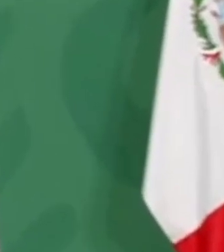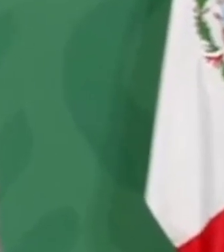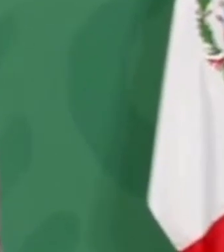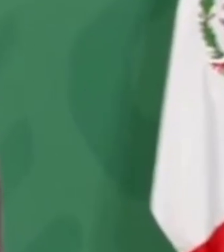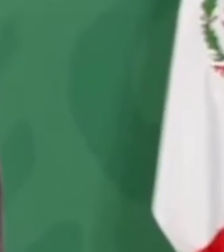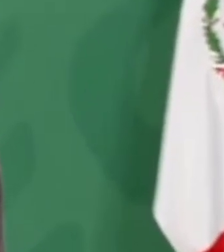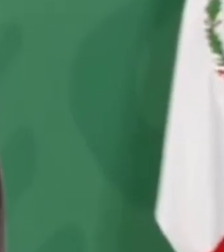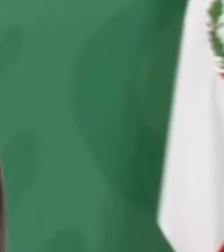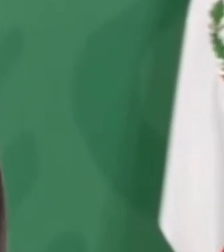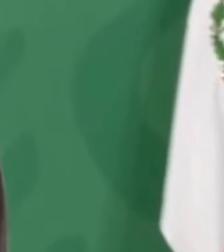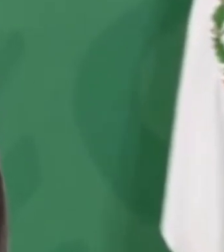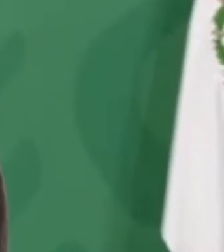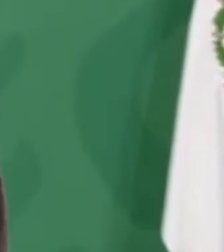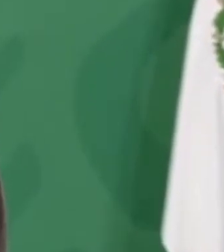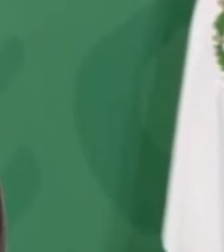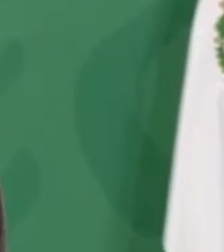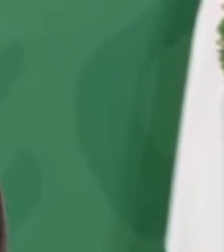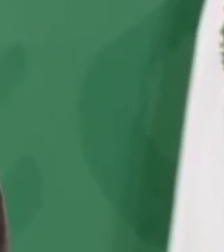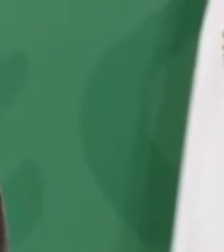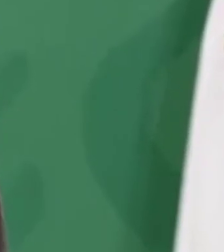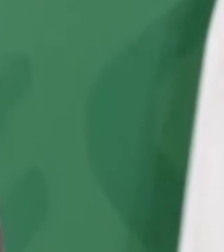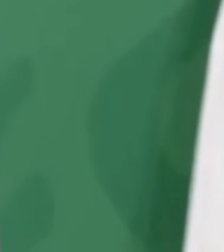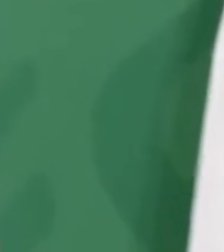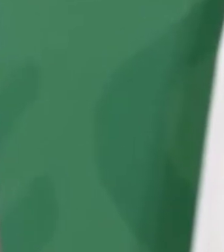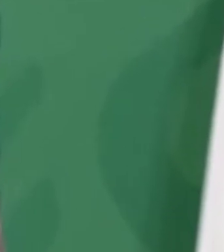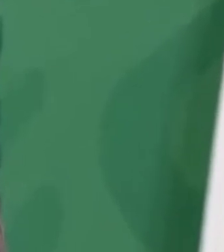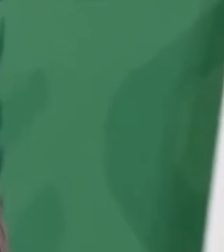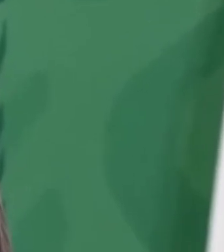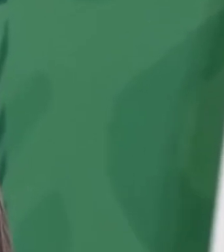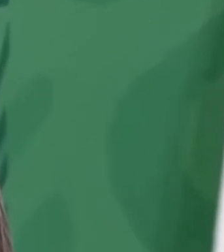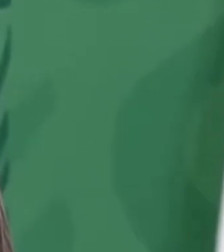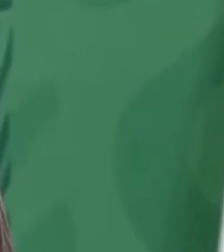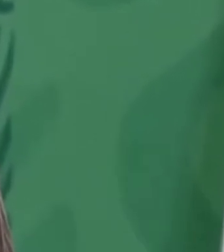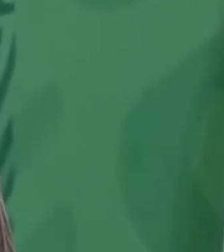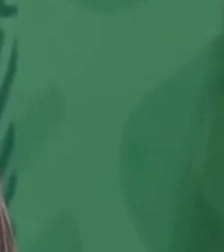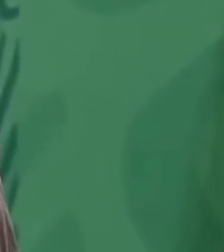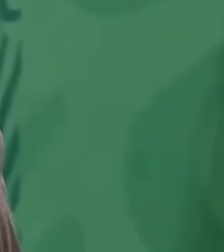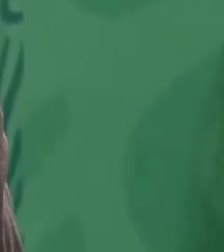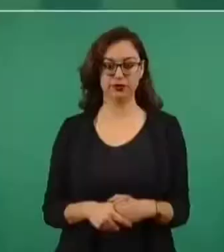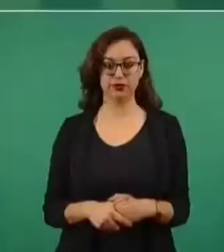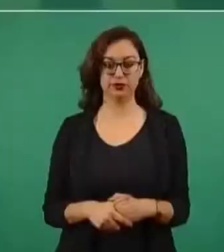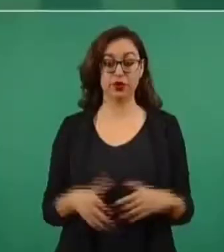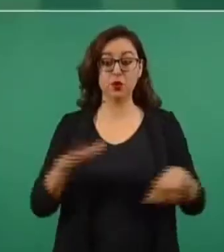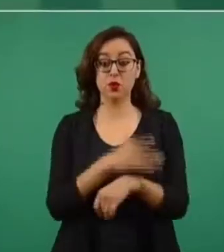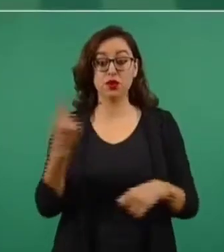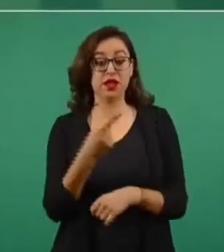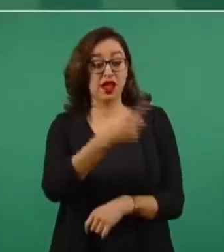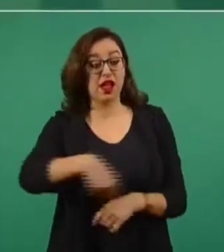no pagaban impuestos o les devolvían los impuestos.